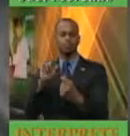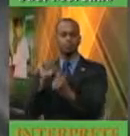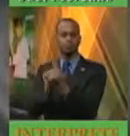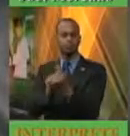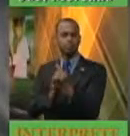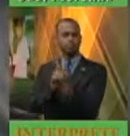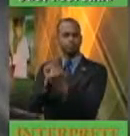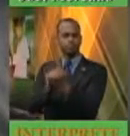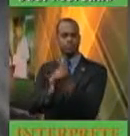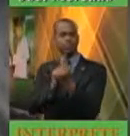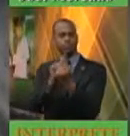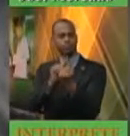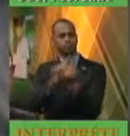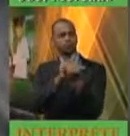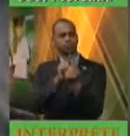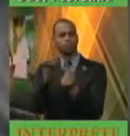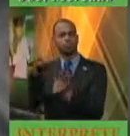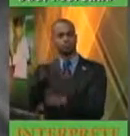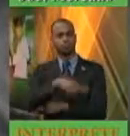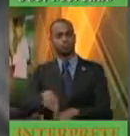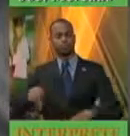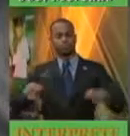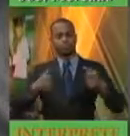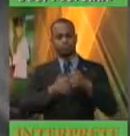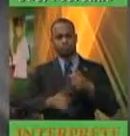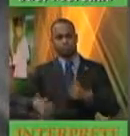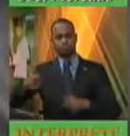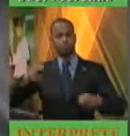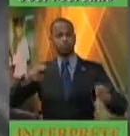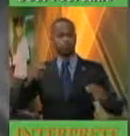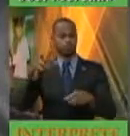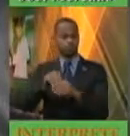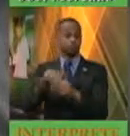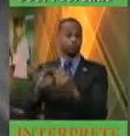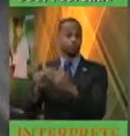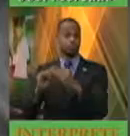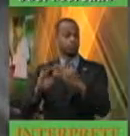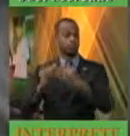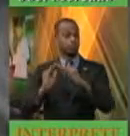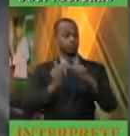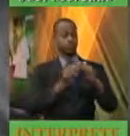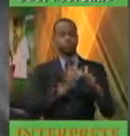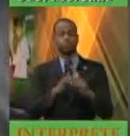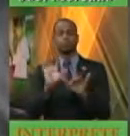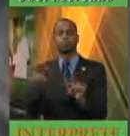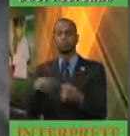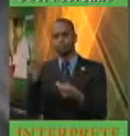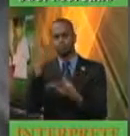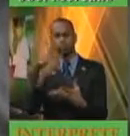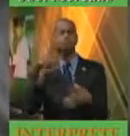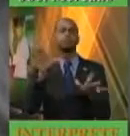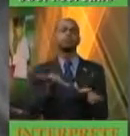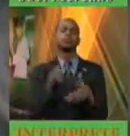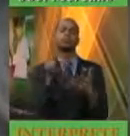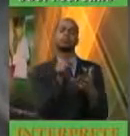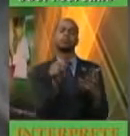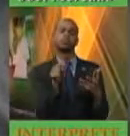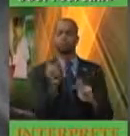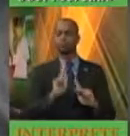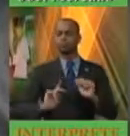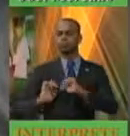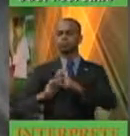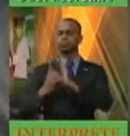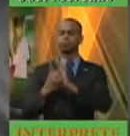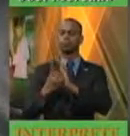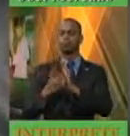con todas las autoridades de la comunidad para darle a conocer el qué hacer con las personas